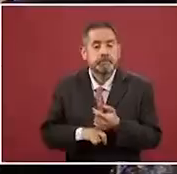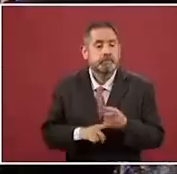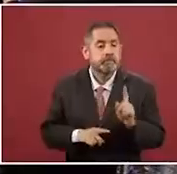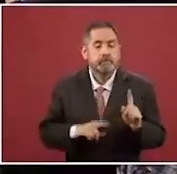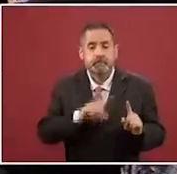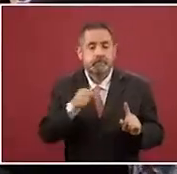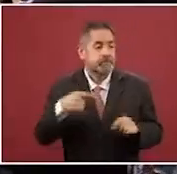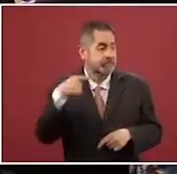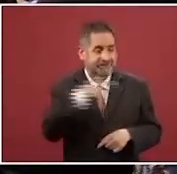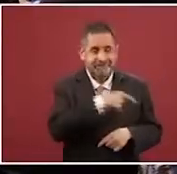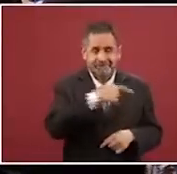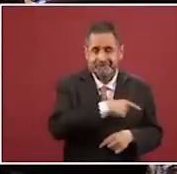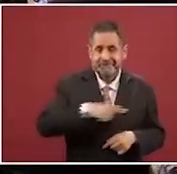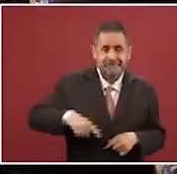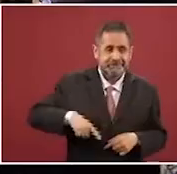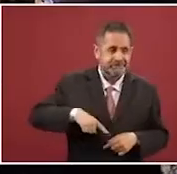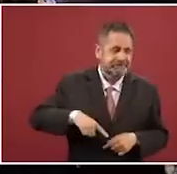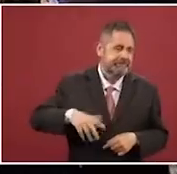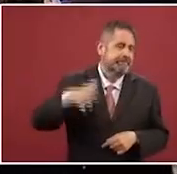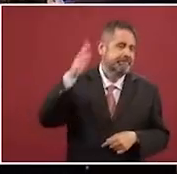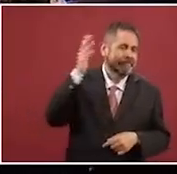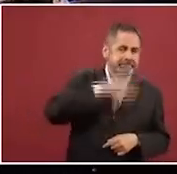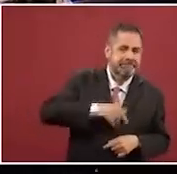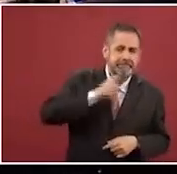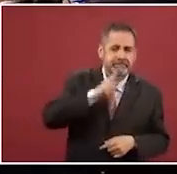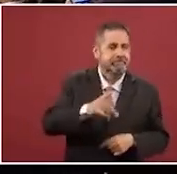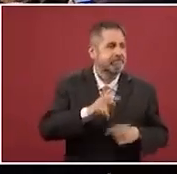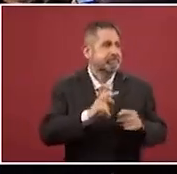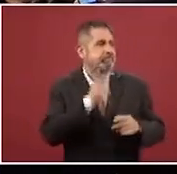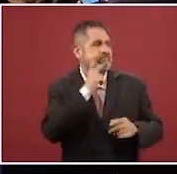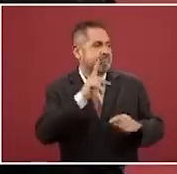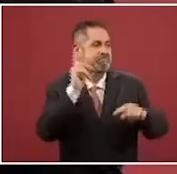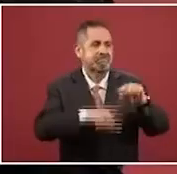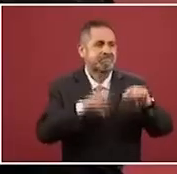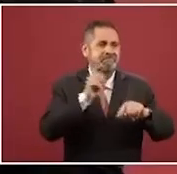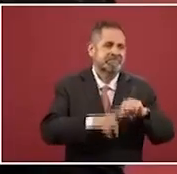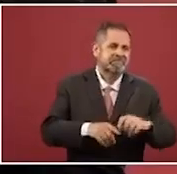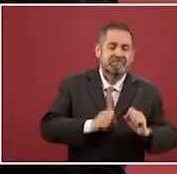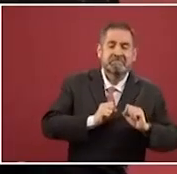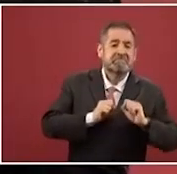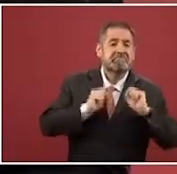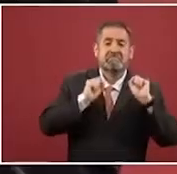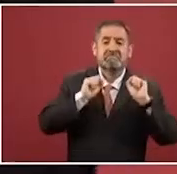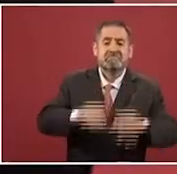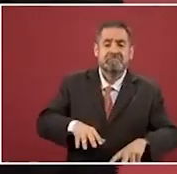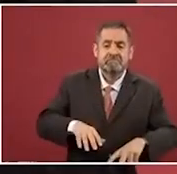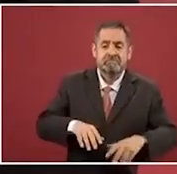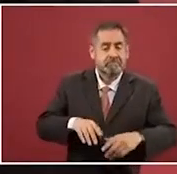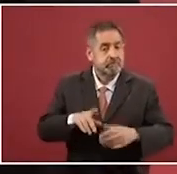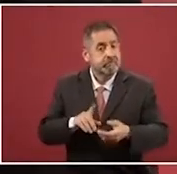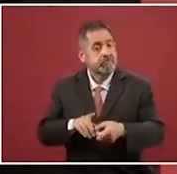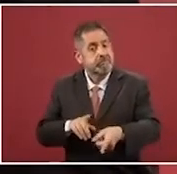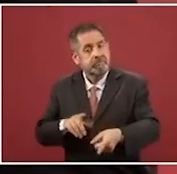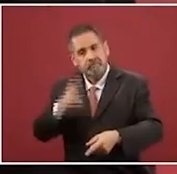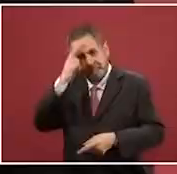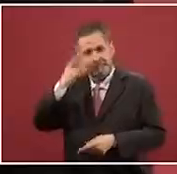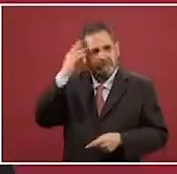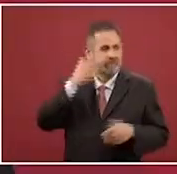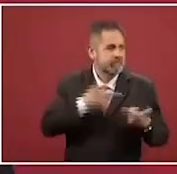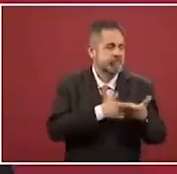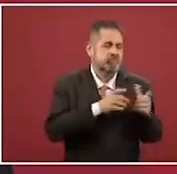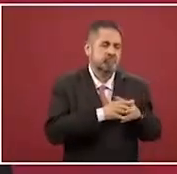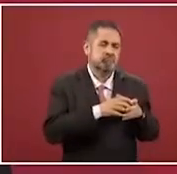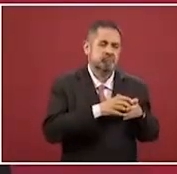cuando decidieron desmantelar toda la industria petrolera con el